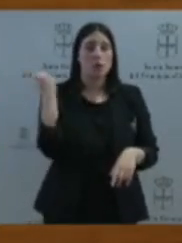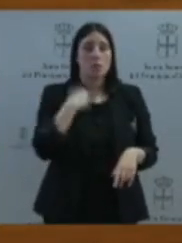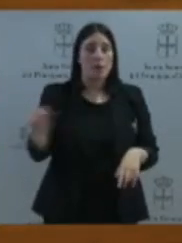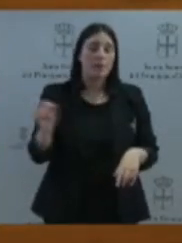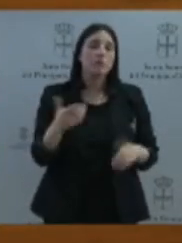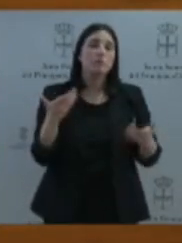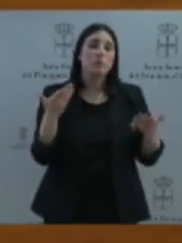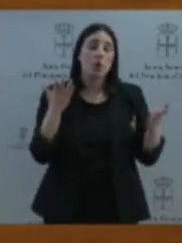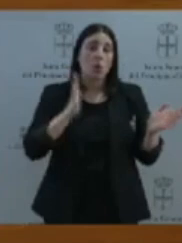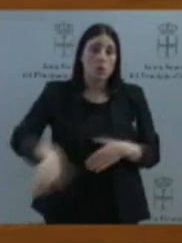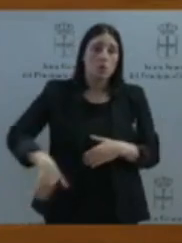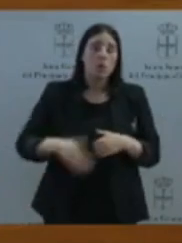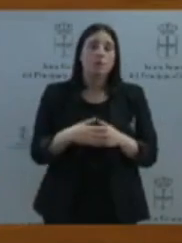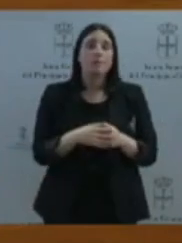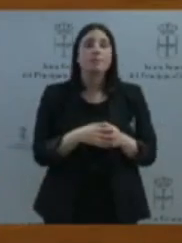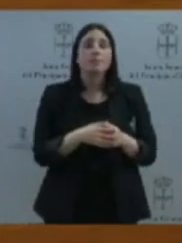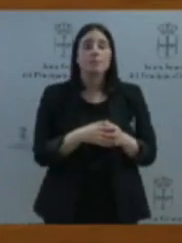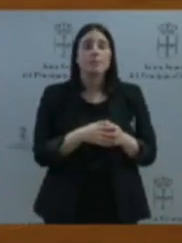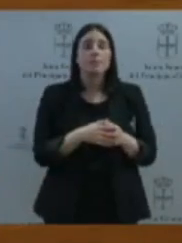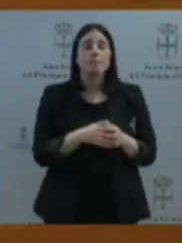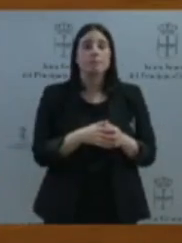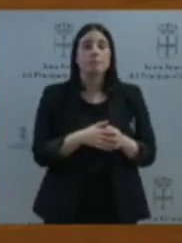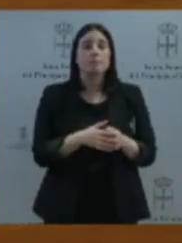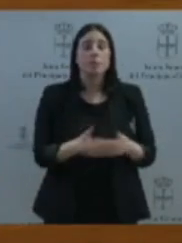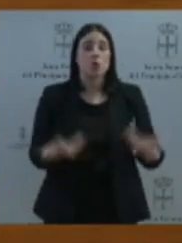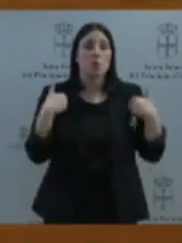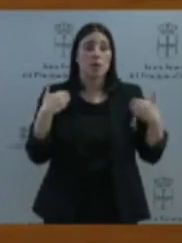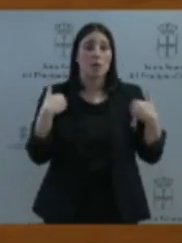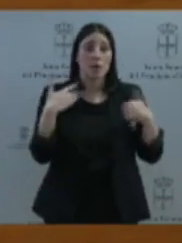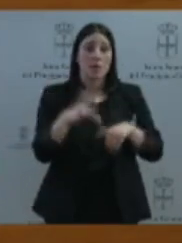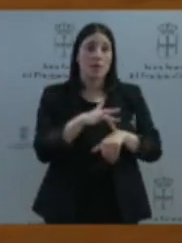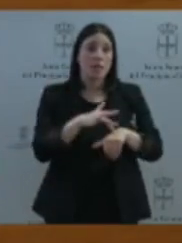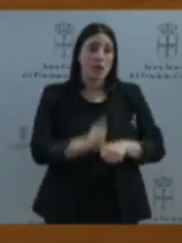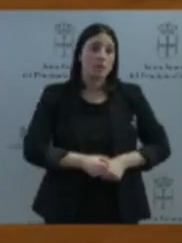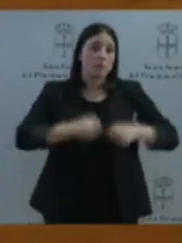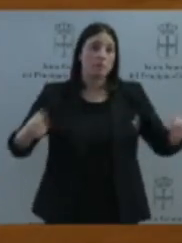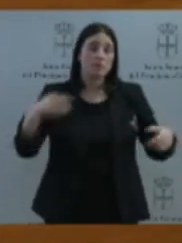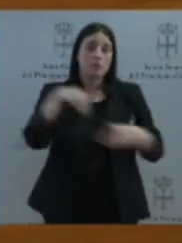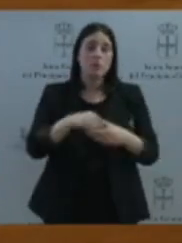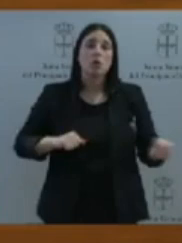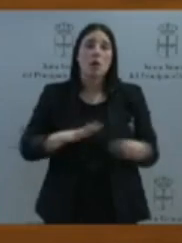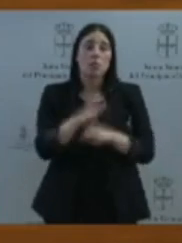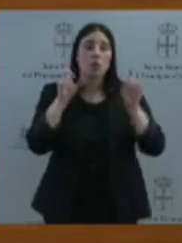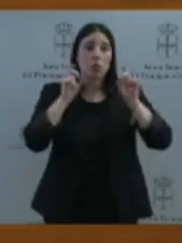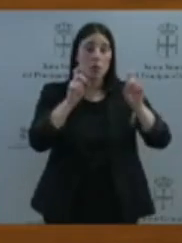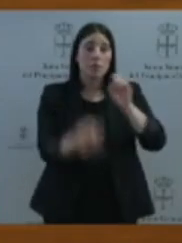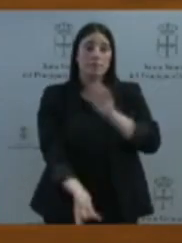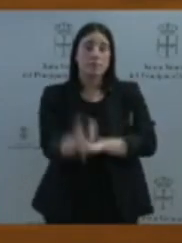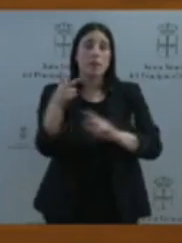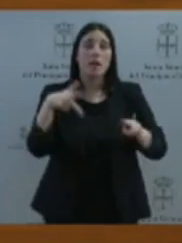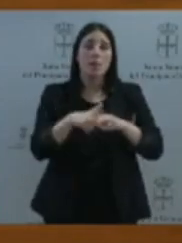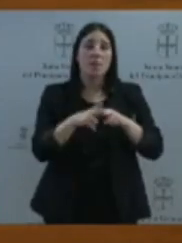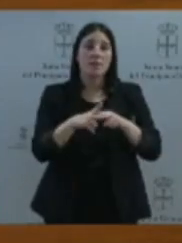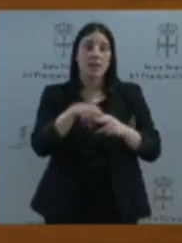las competencias digitales en el ámbito educativo, incluyendo el desarrollo de herramientas diseñadas para prevenir, detectar y afrontar